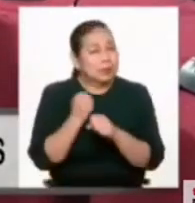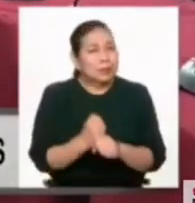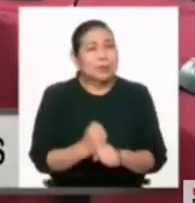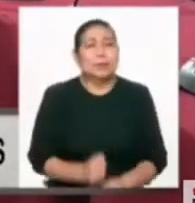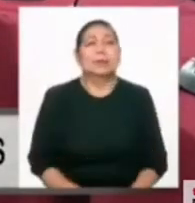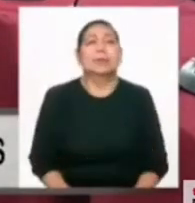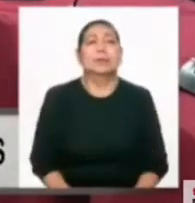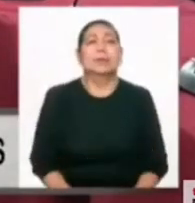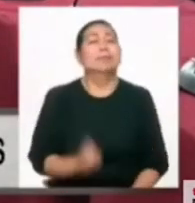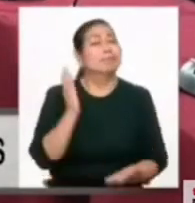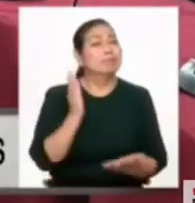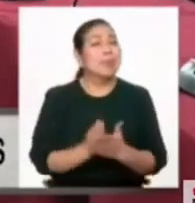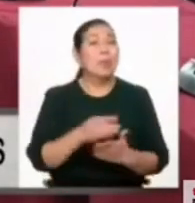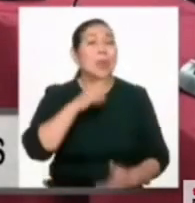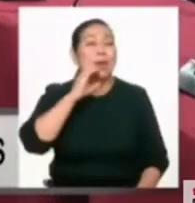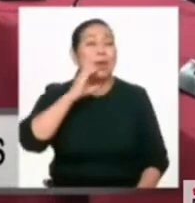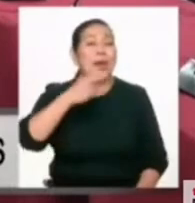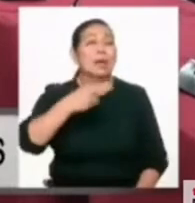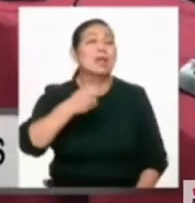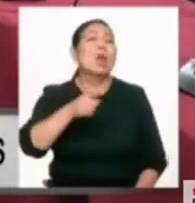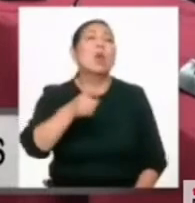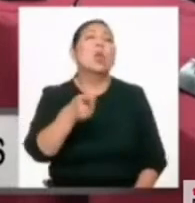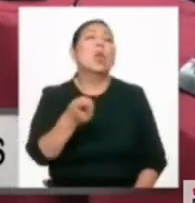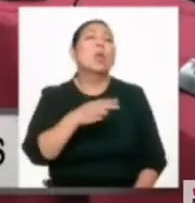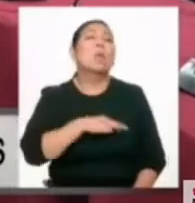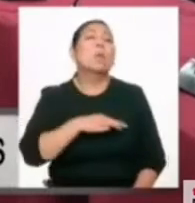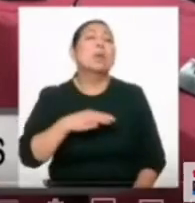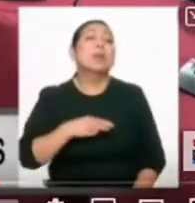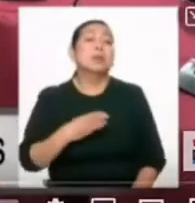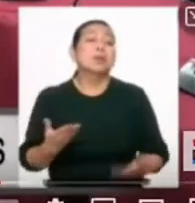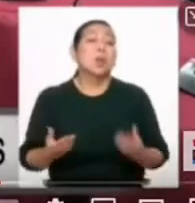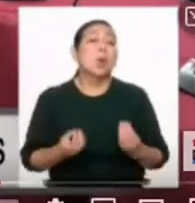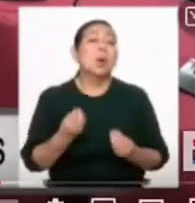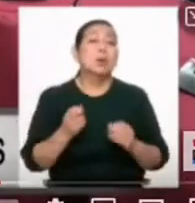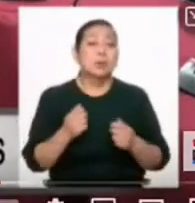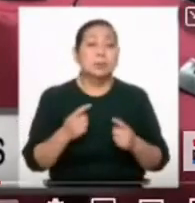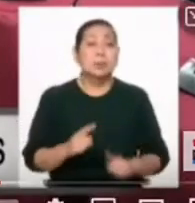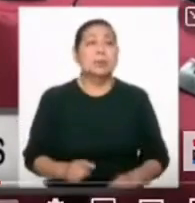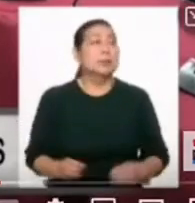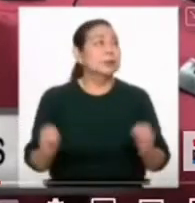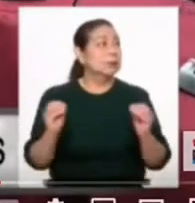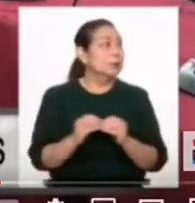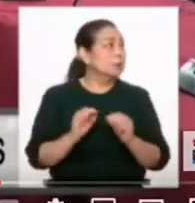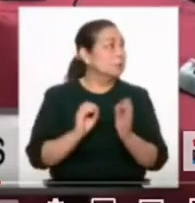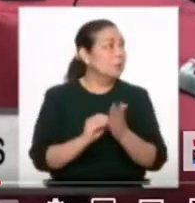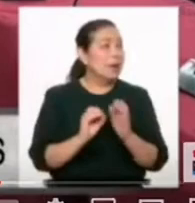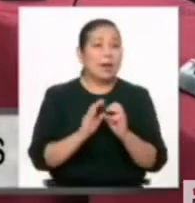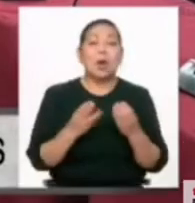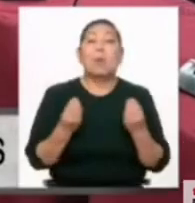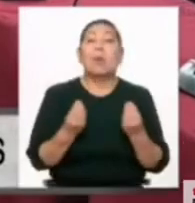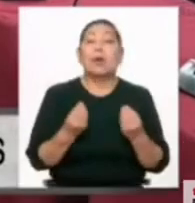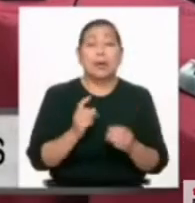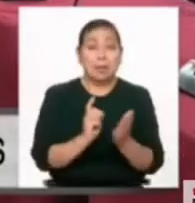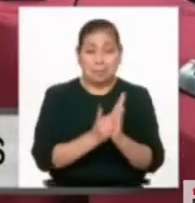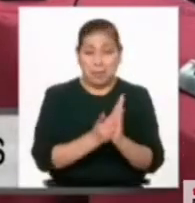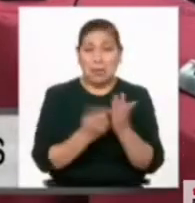de censurar a Betsy Chávez, ¿no? ¿Cómo ven ustedes estos asuntos? Y si me permite que nos aclaren, porque hace